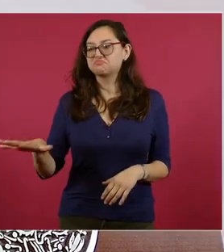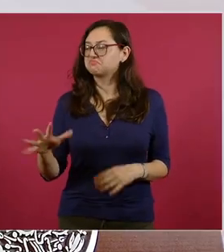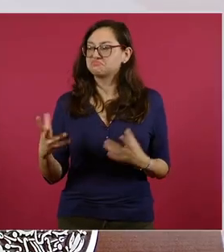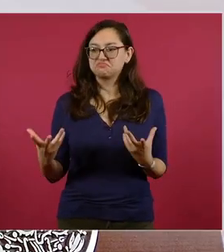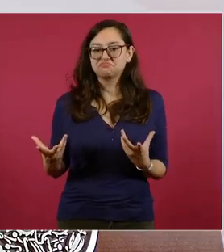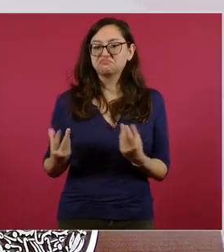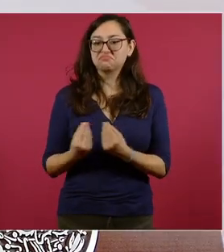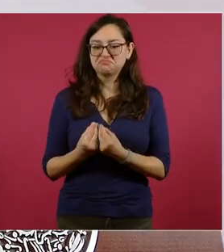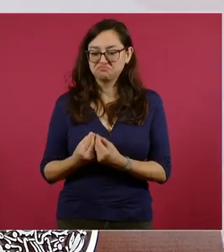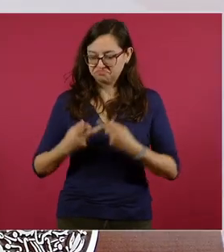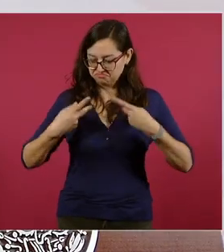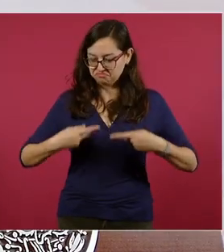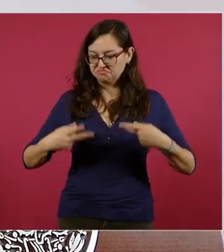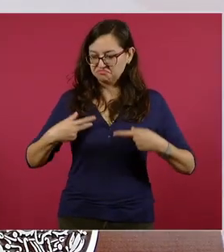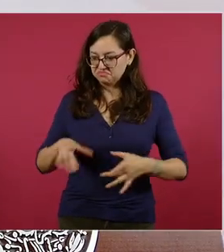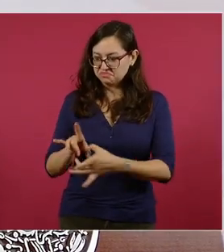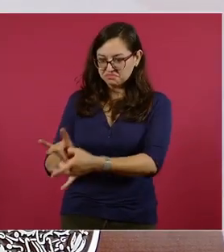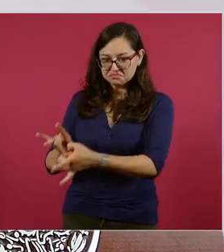con la gente.